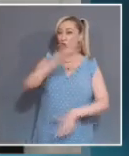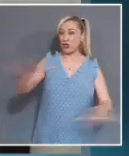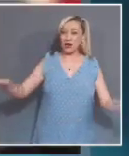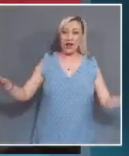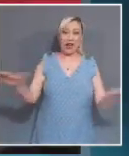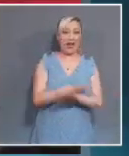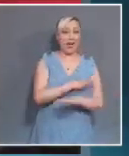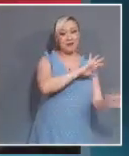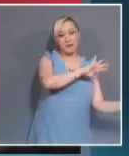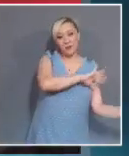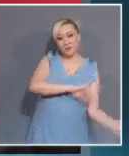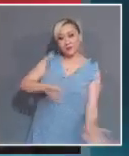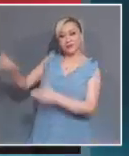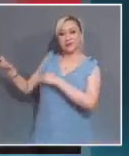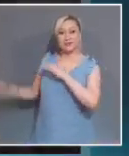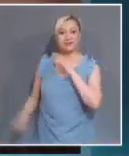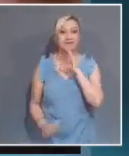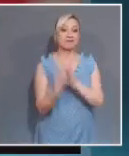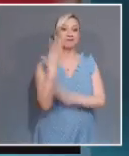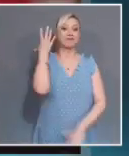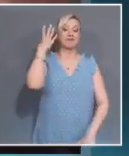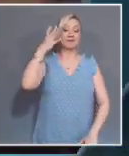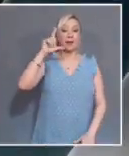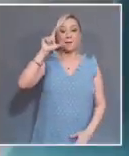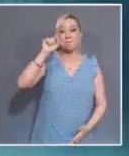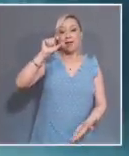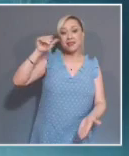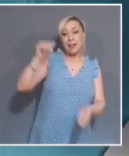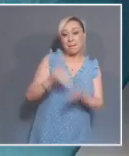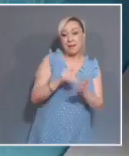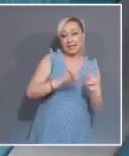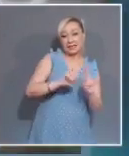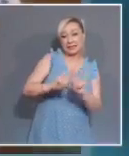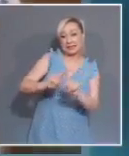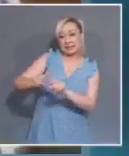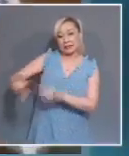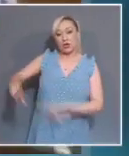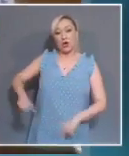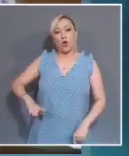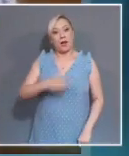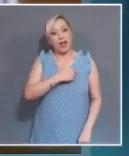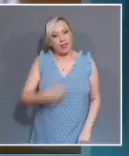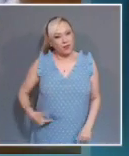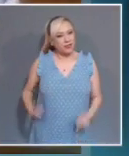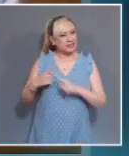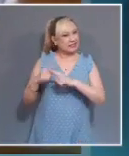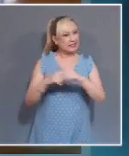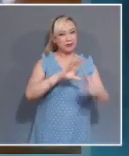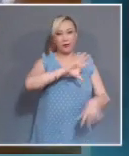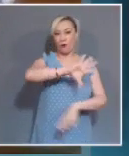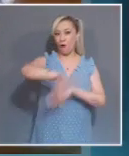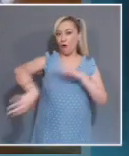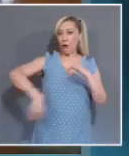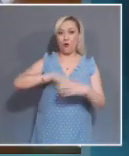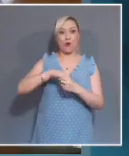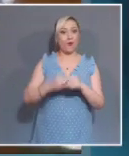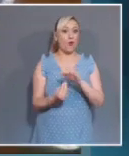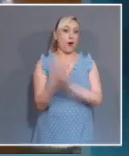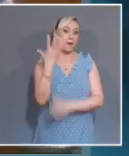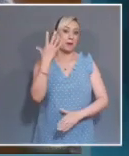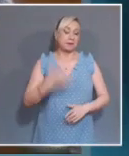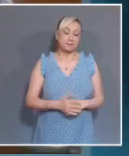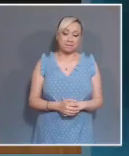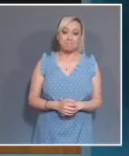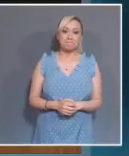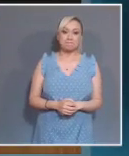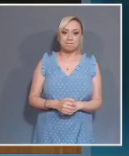concurrentes para renovar 20,000 cargos de elección popular. El Congreso de Nuevo León aprobó reformas a la Ley de Acceso